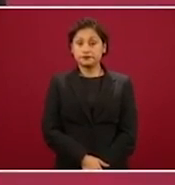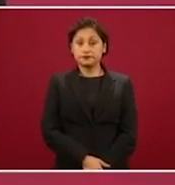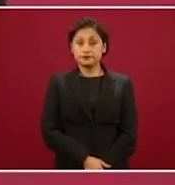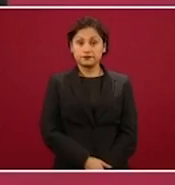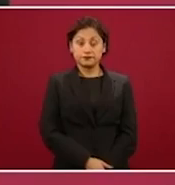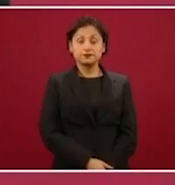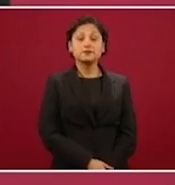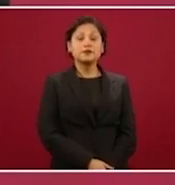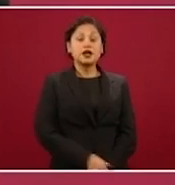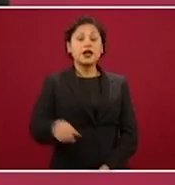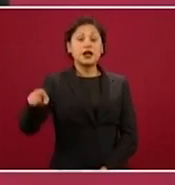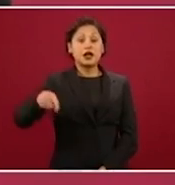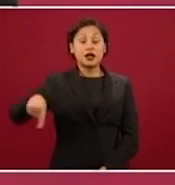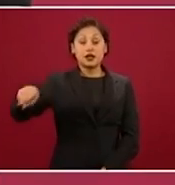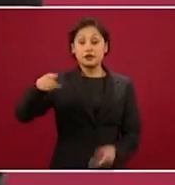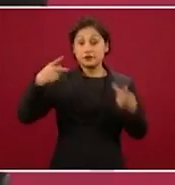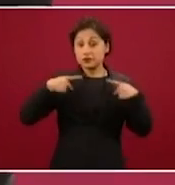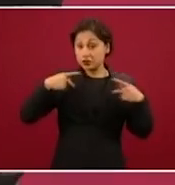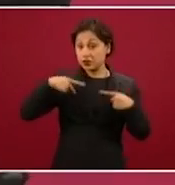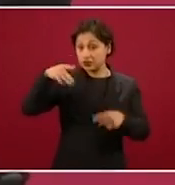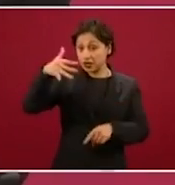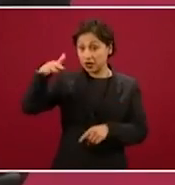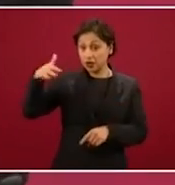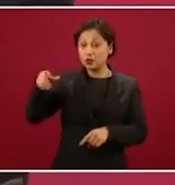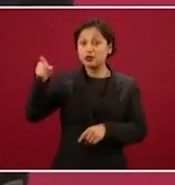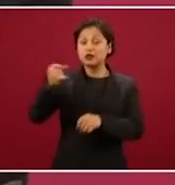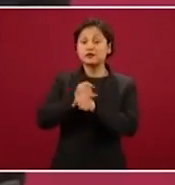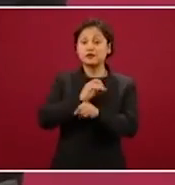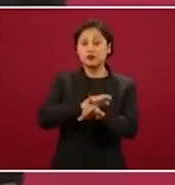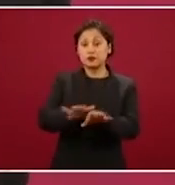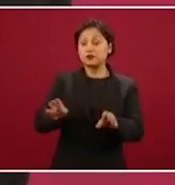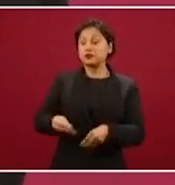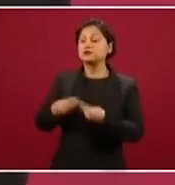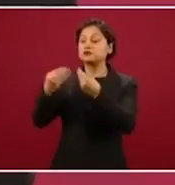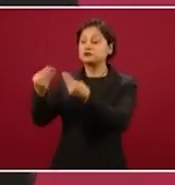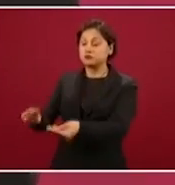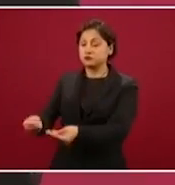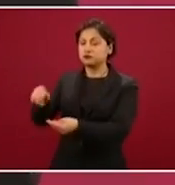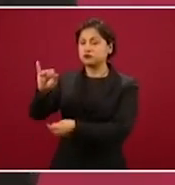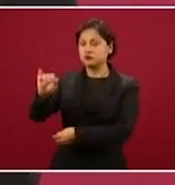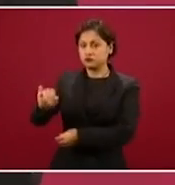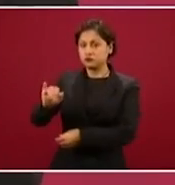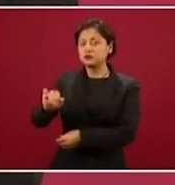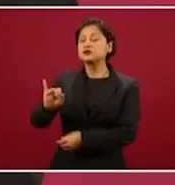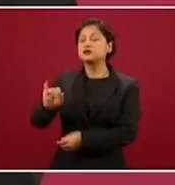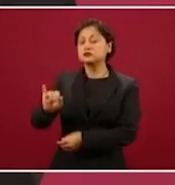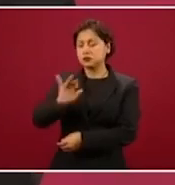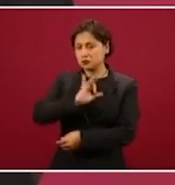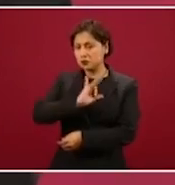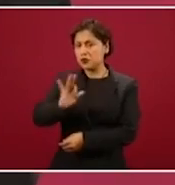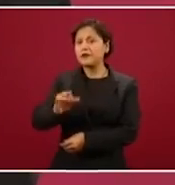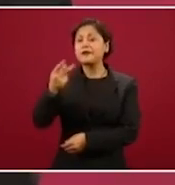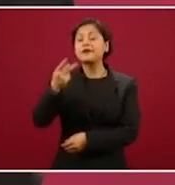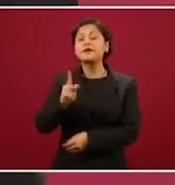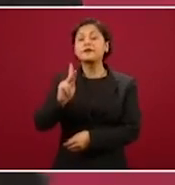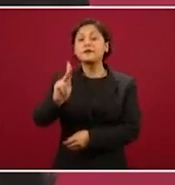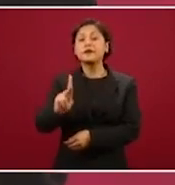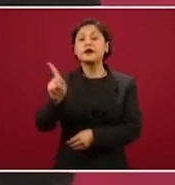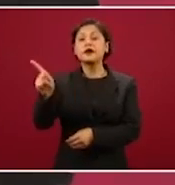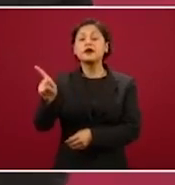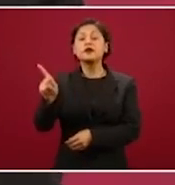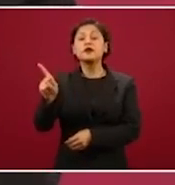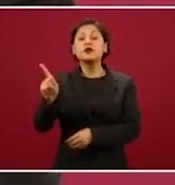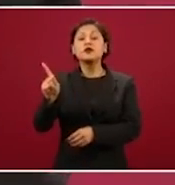información que necesitan, pero es si se trata de comunidades